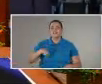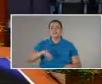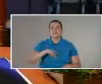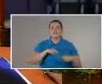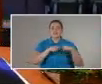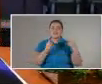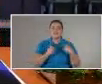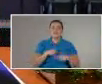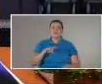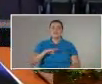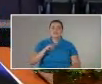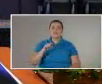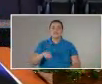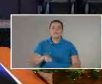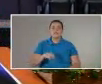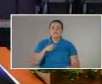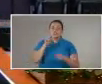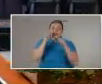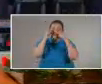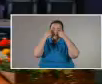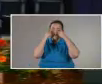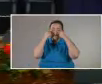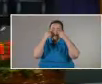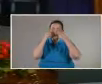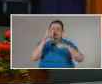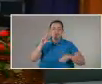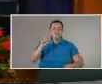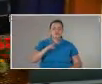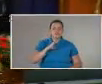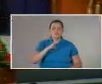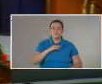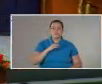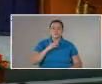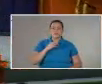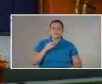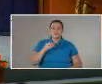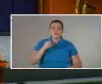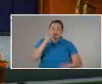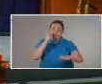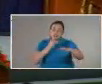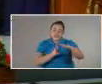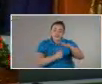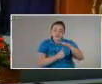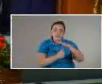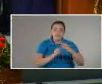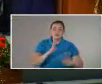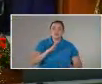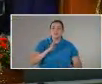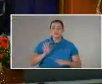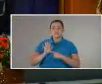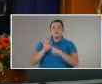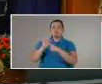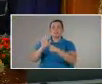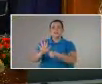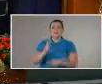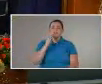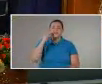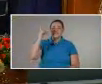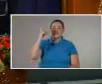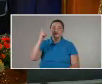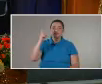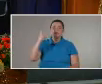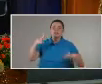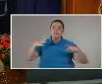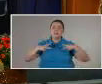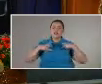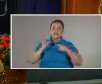pensando que como que hay que ocultarlo. No, hay que traérselo y presentárselo al Señor. Hay que mostrarnos tal